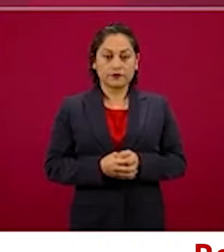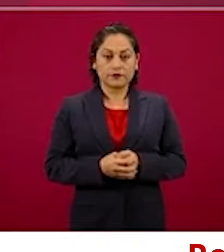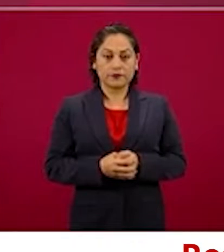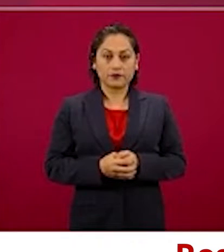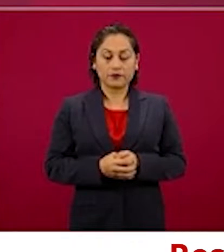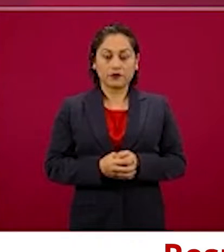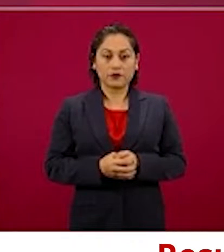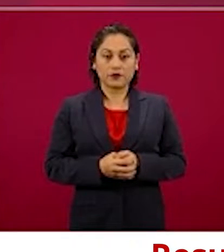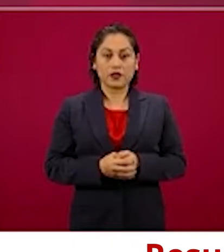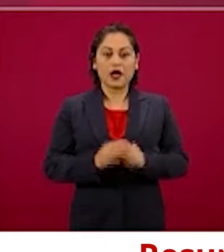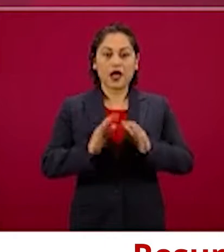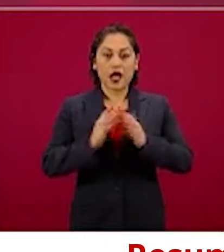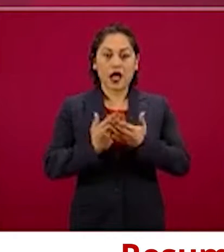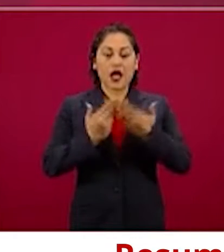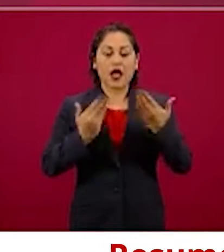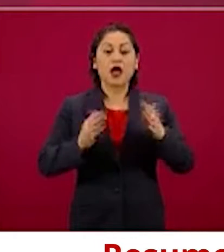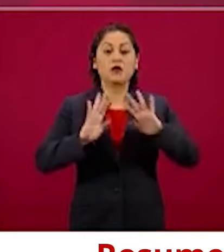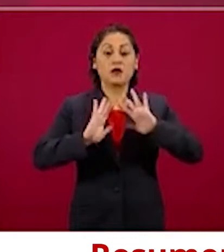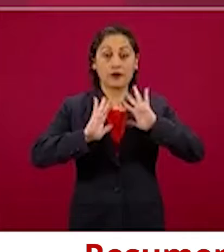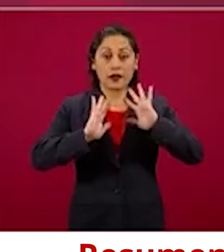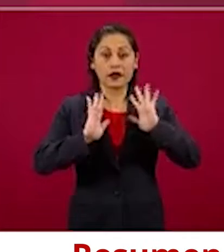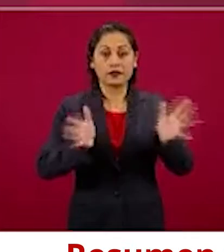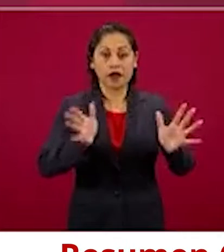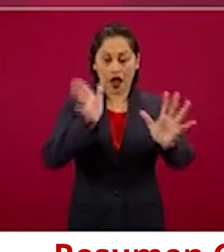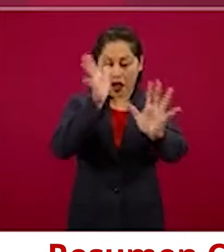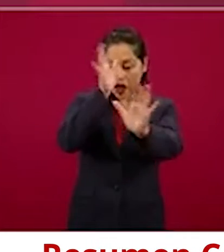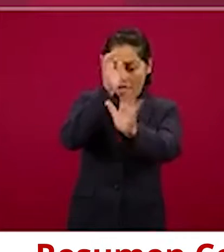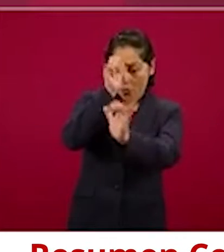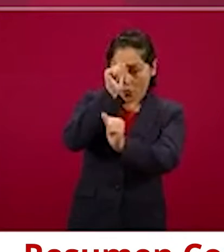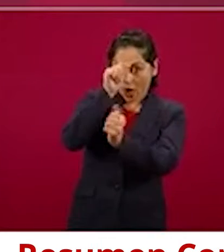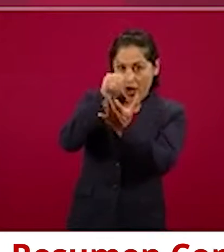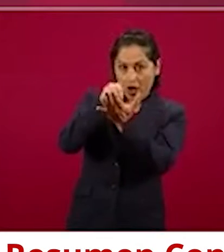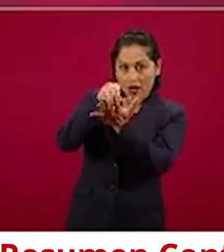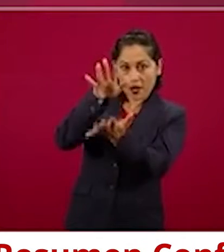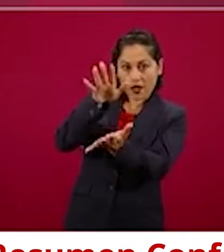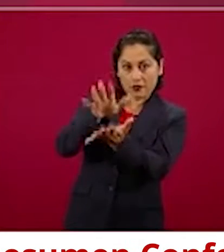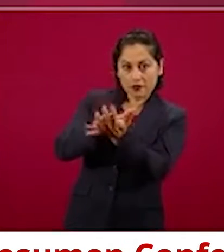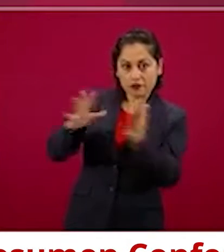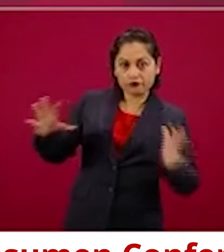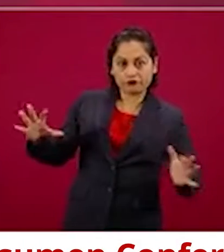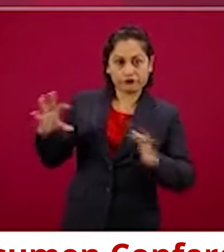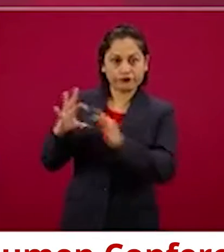establecer el acuerdo con Naciones Unidas,